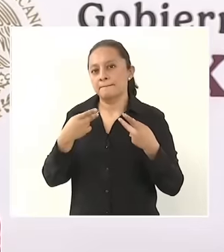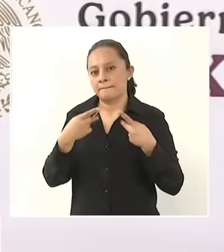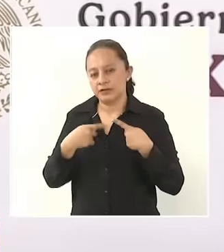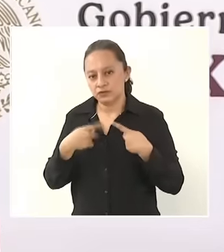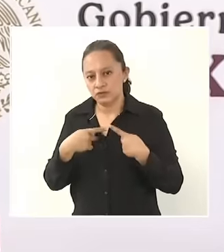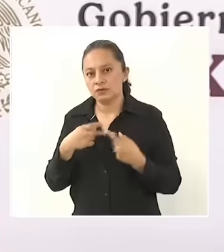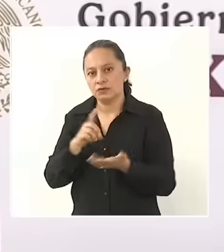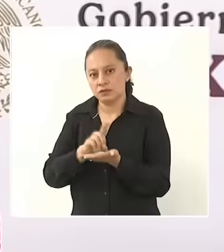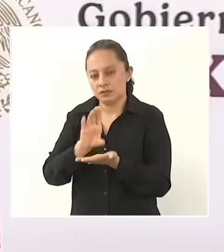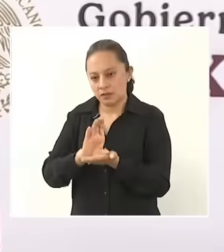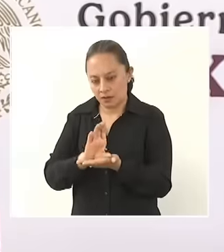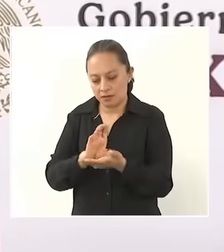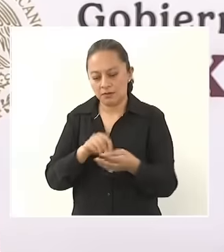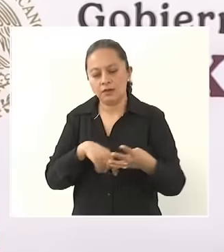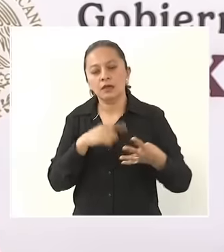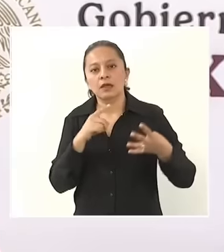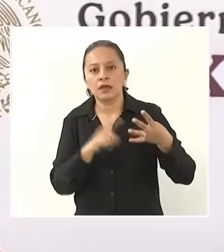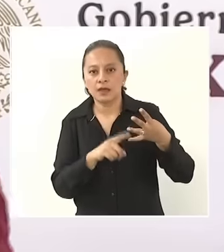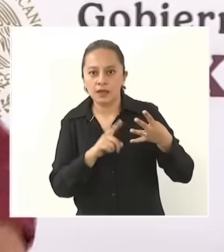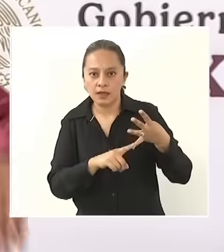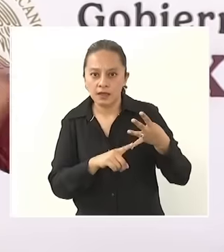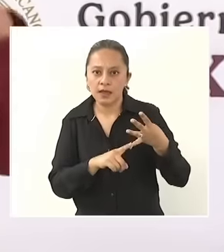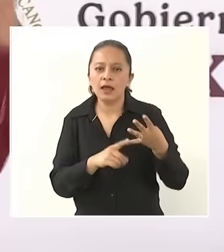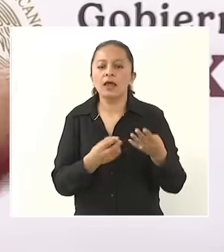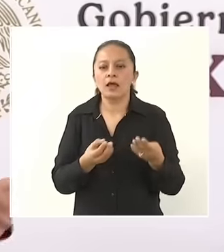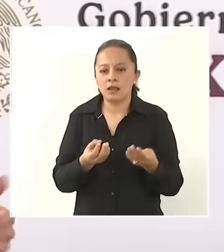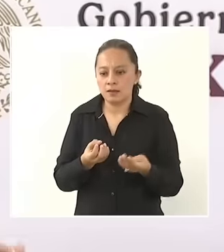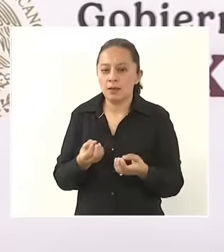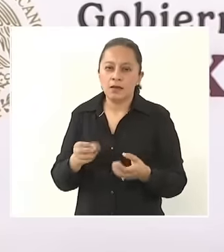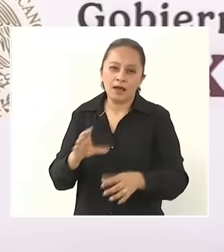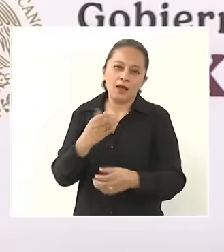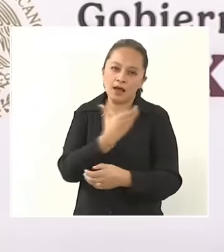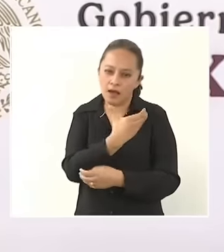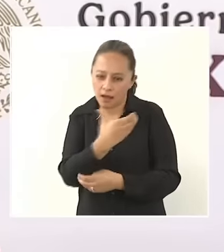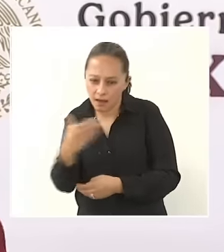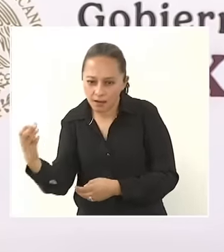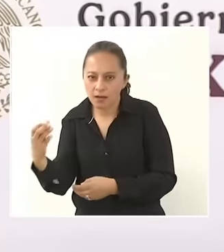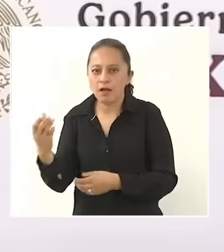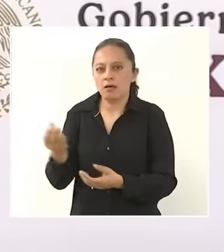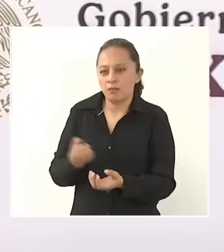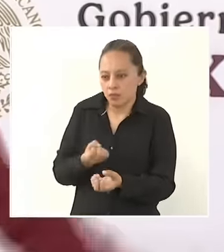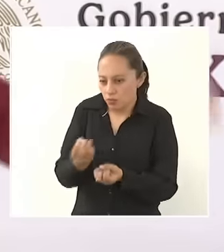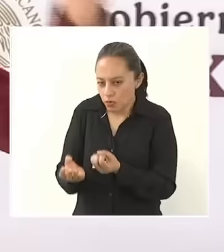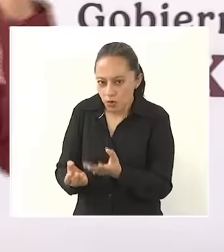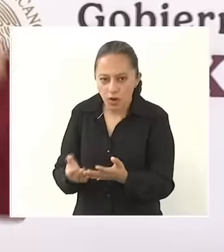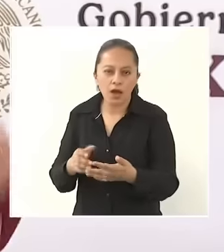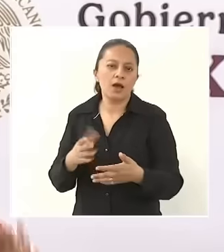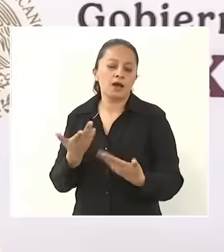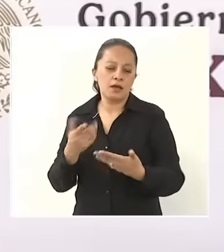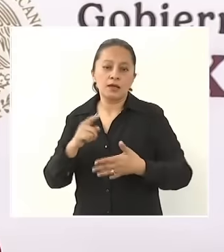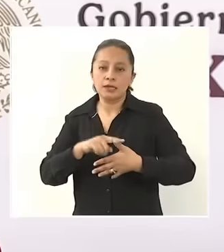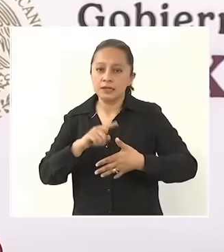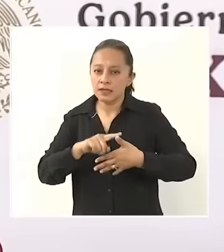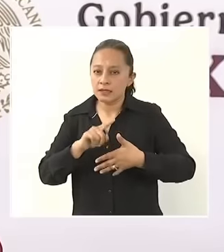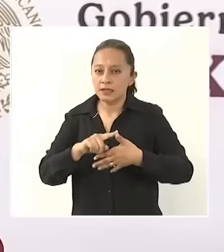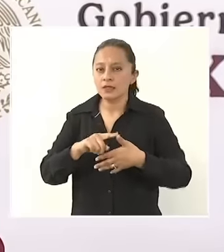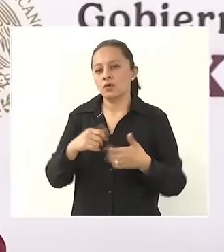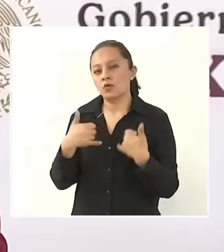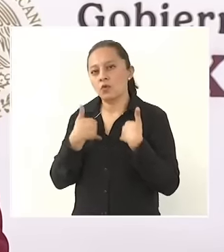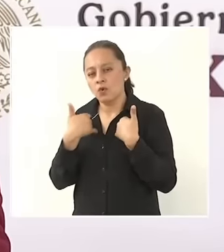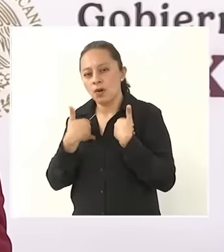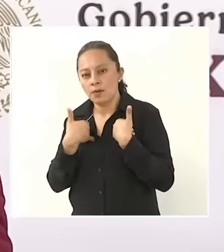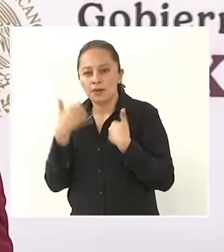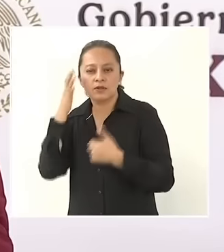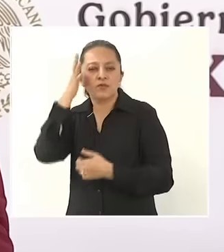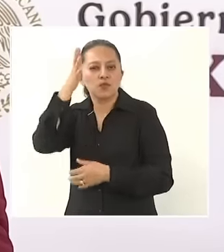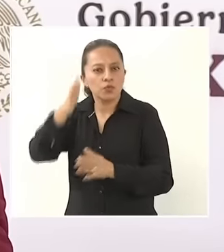discapacidad, el programa Sembrando Vida, Apoyos al Campo, Jóvenes Construyendo el Futuro, todos los programas de bienestar